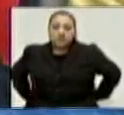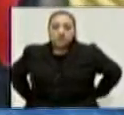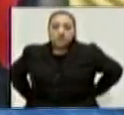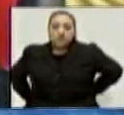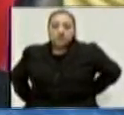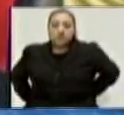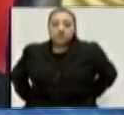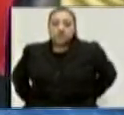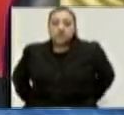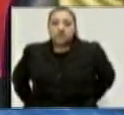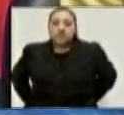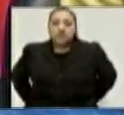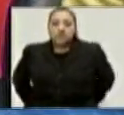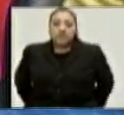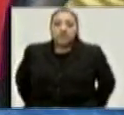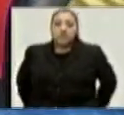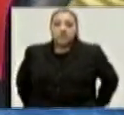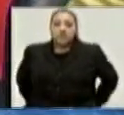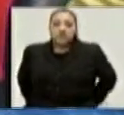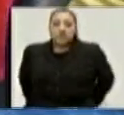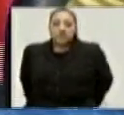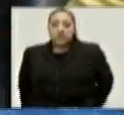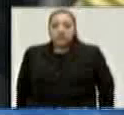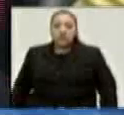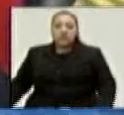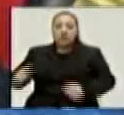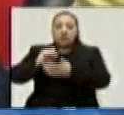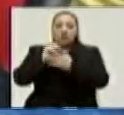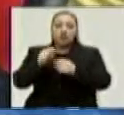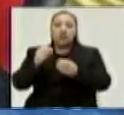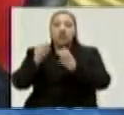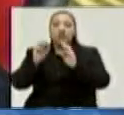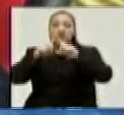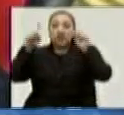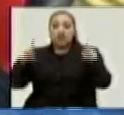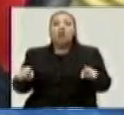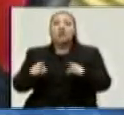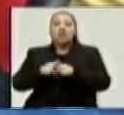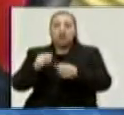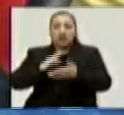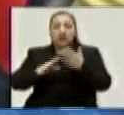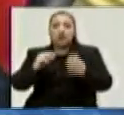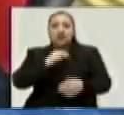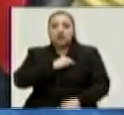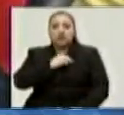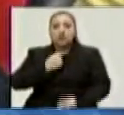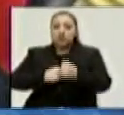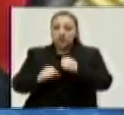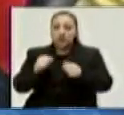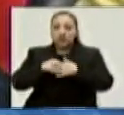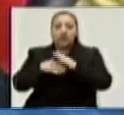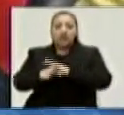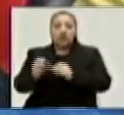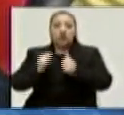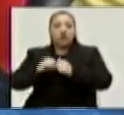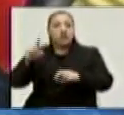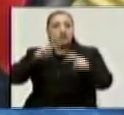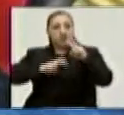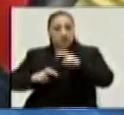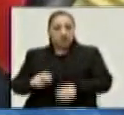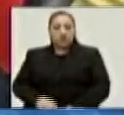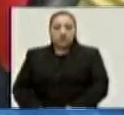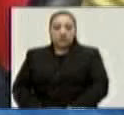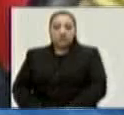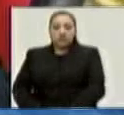suscribiendo los diplomas era su hijo, aparentemente. Tema que obviamente ya se encuentra dentro de las investigaciones